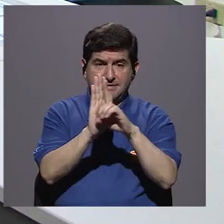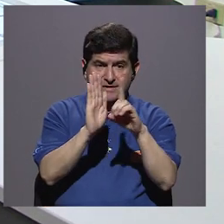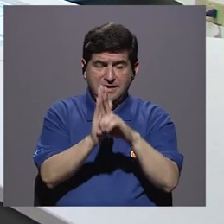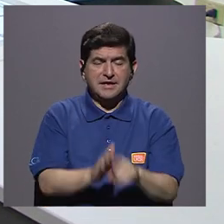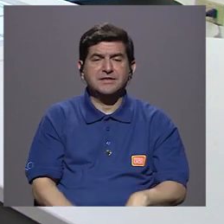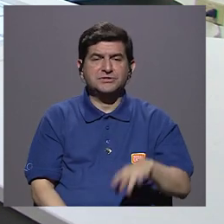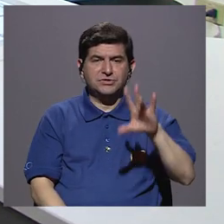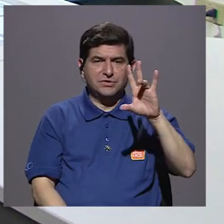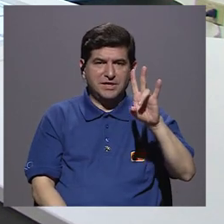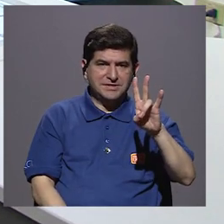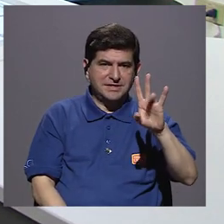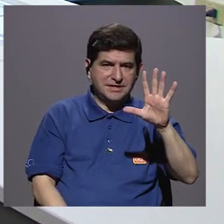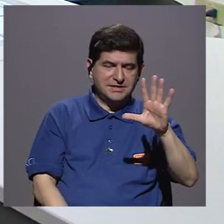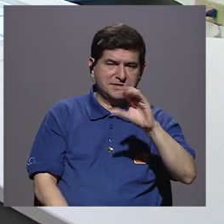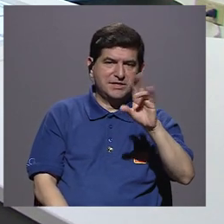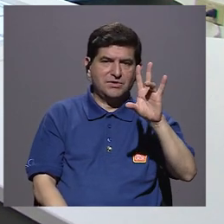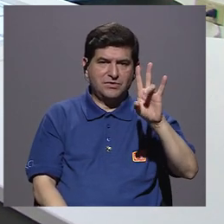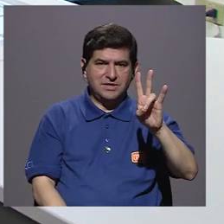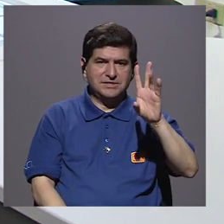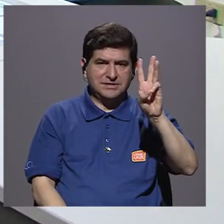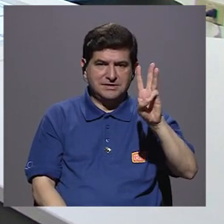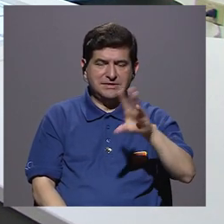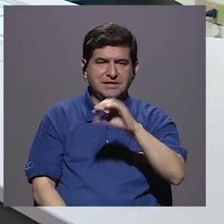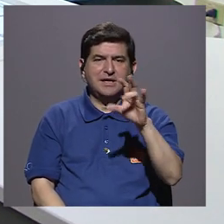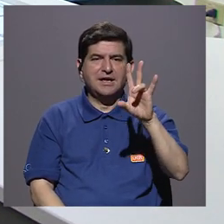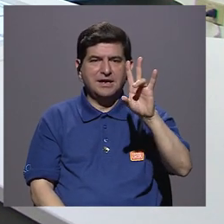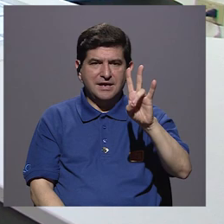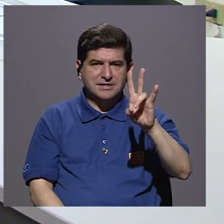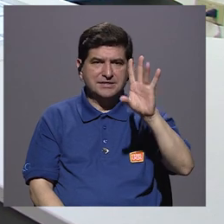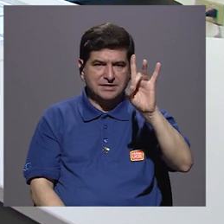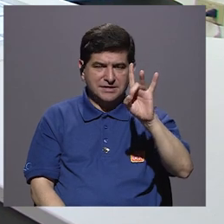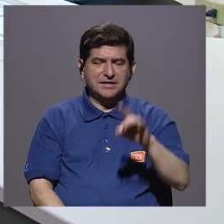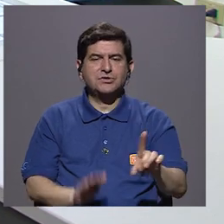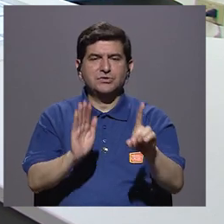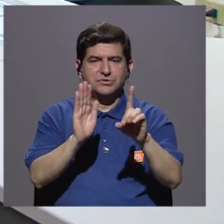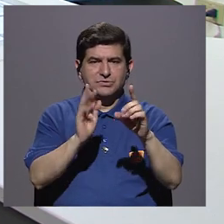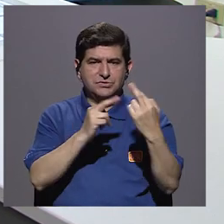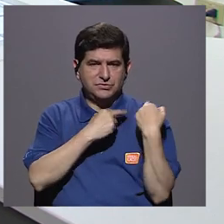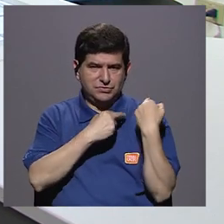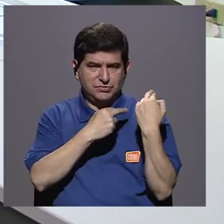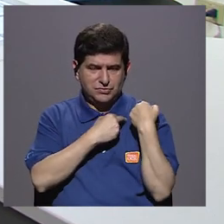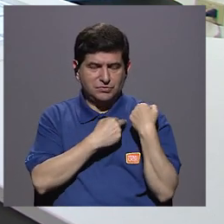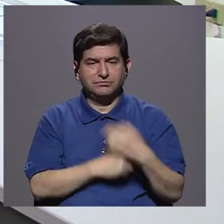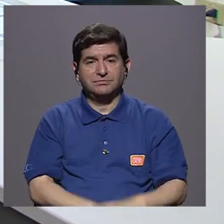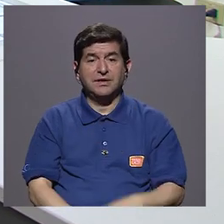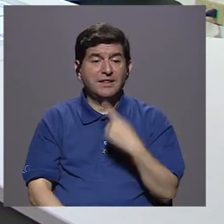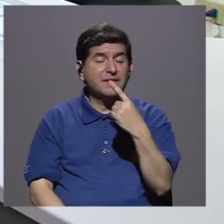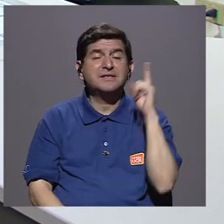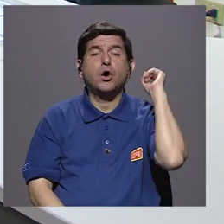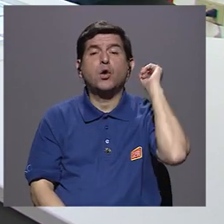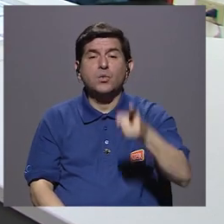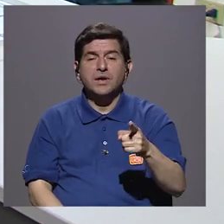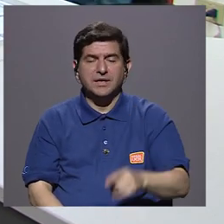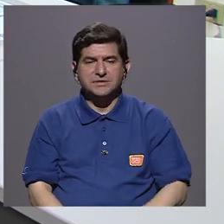75 y en el 76, y en el 78 tenemos los deberes. Son obligaciones, ¿verdad? Observar las